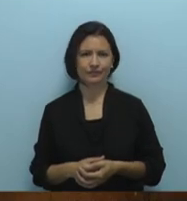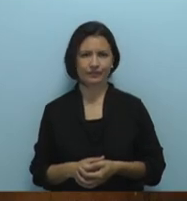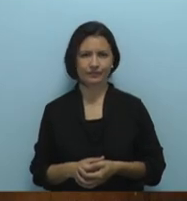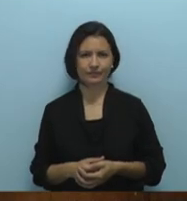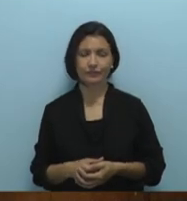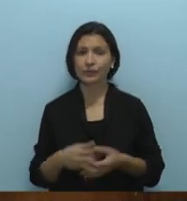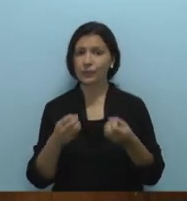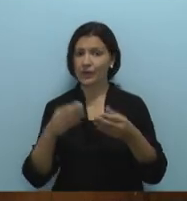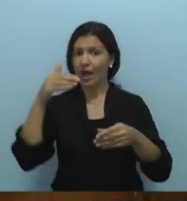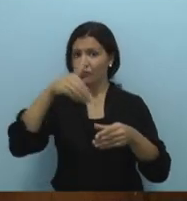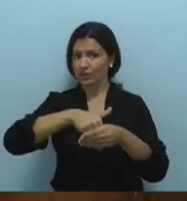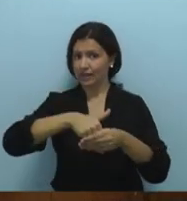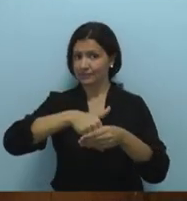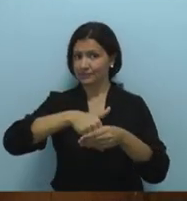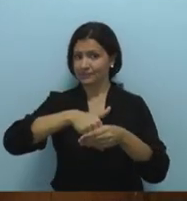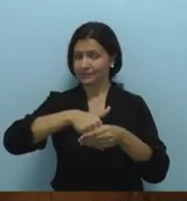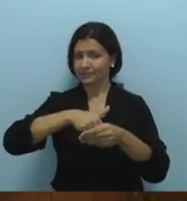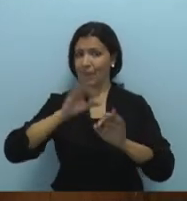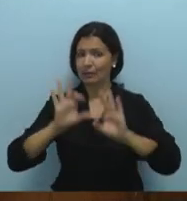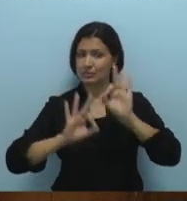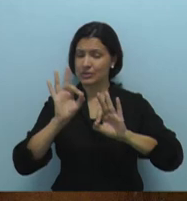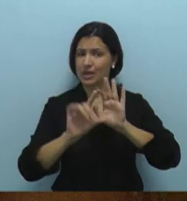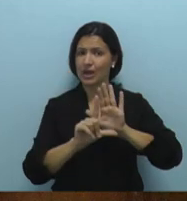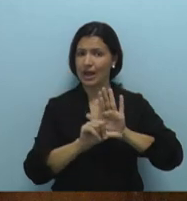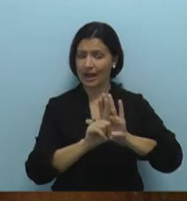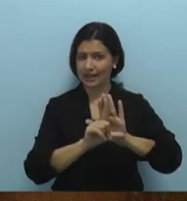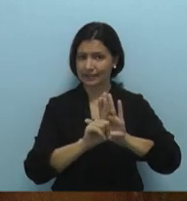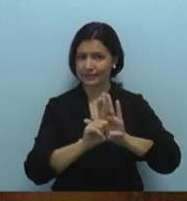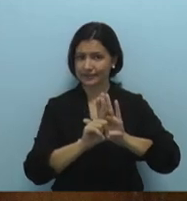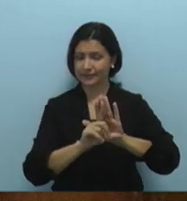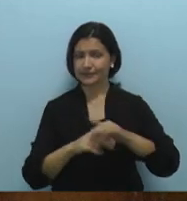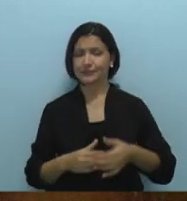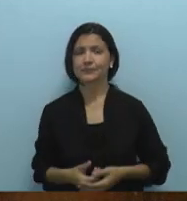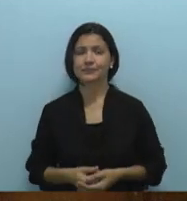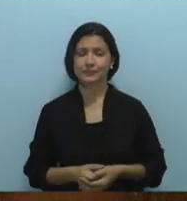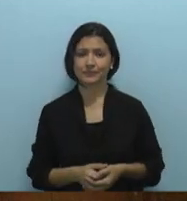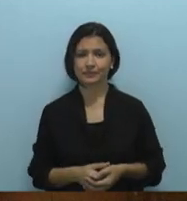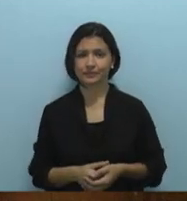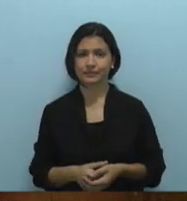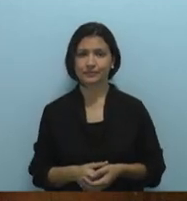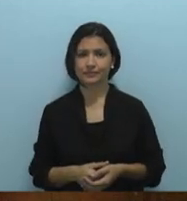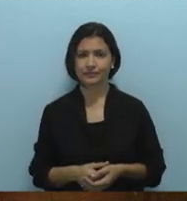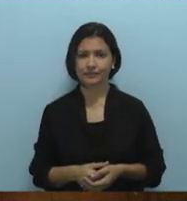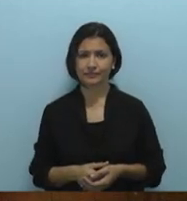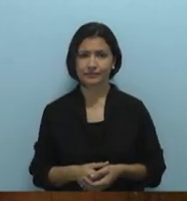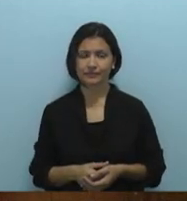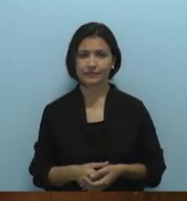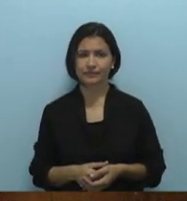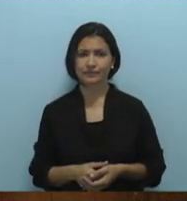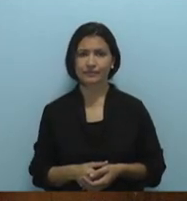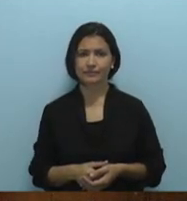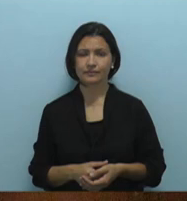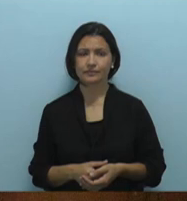Vamos entonces ahora a poner a consideración el dictamen producido por la Comisión de Asuntos